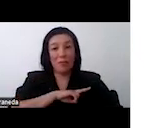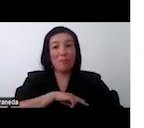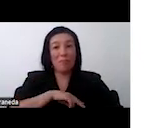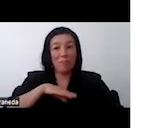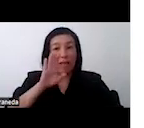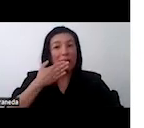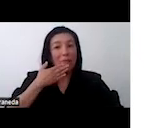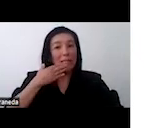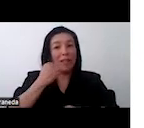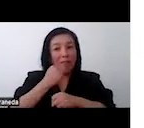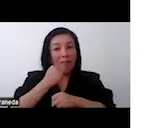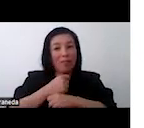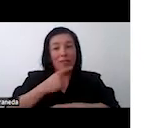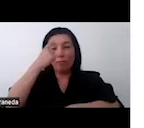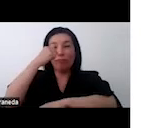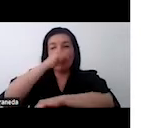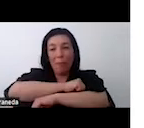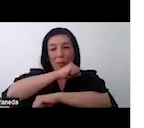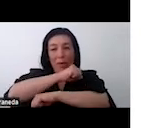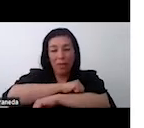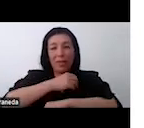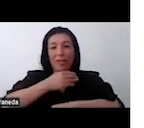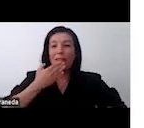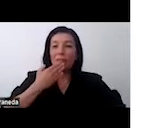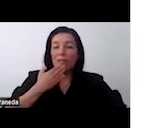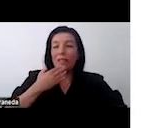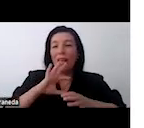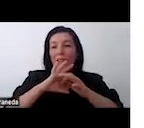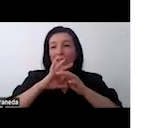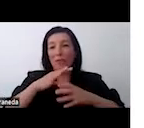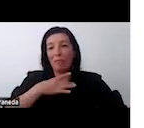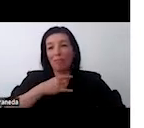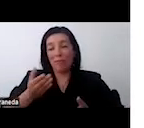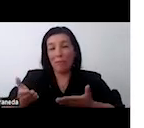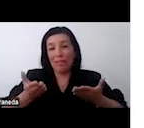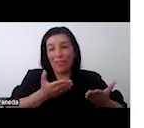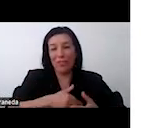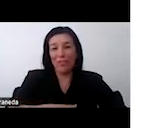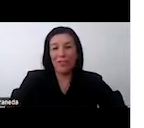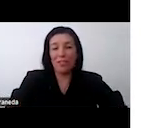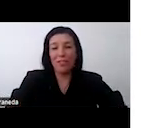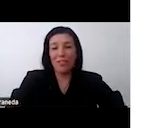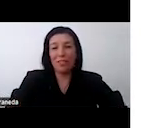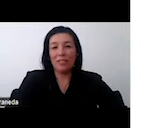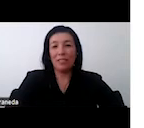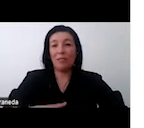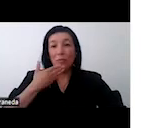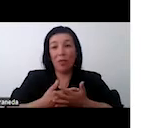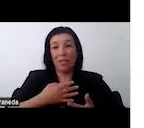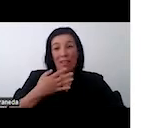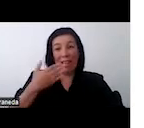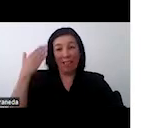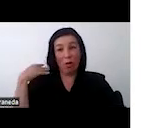el trabajo que hacen en Rapa Nui, y agradecer esta invitación y también cuando hace